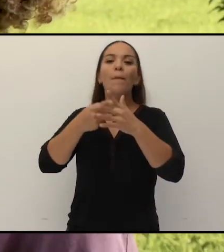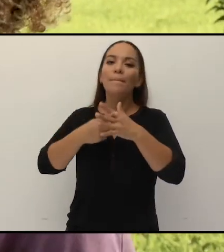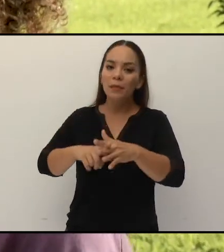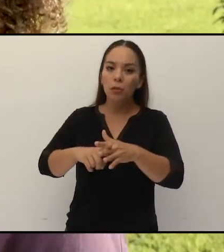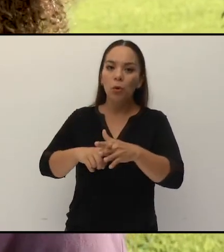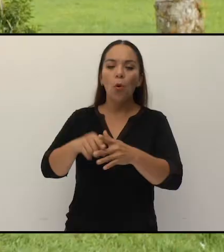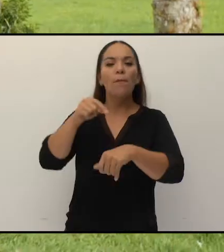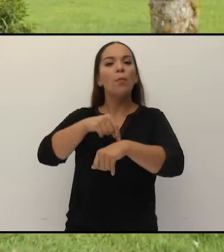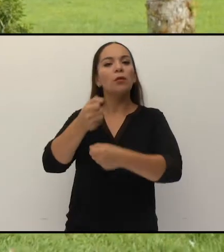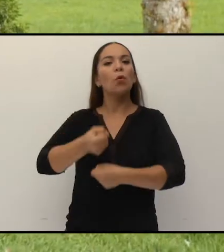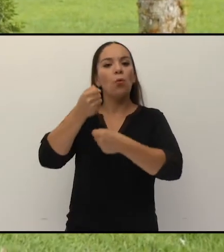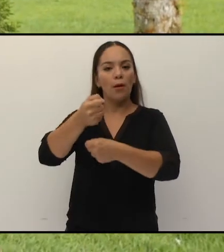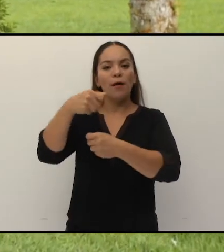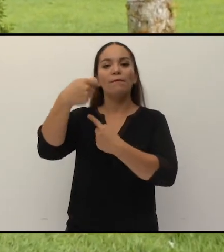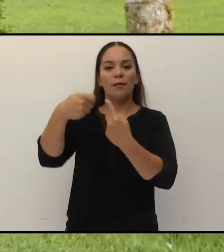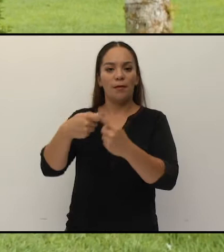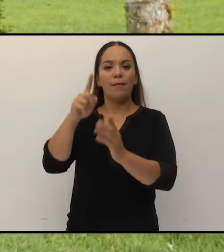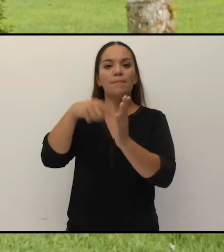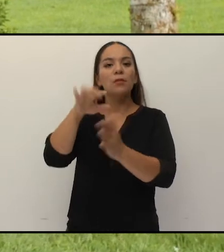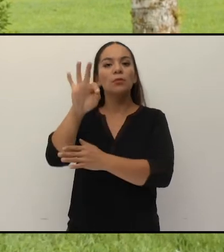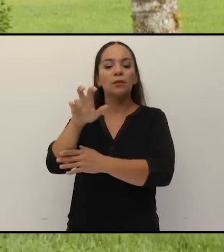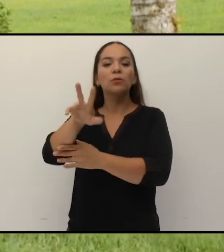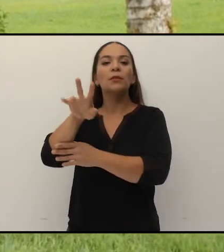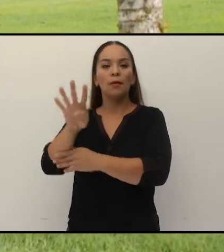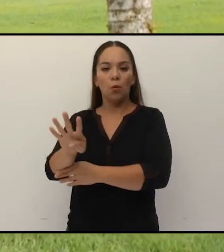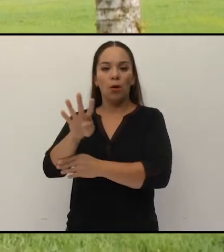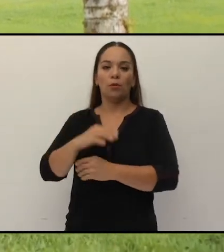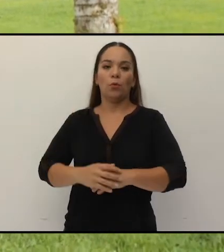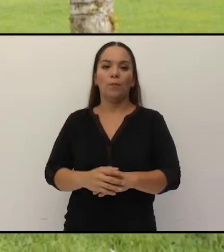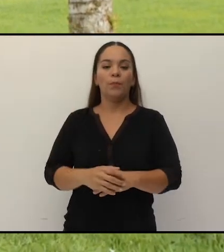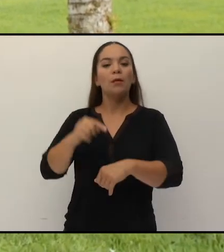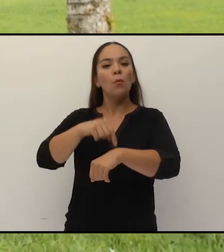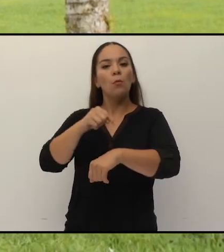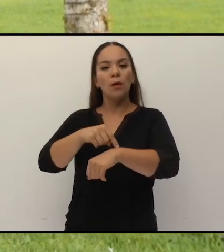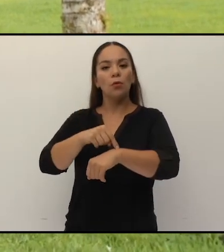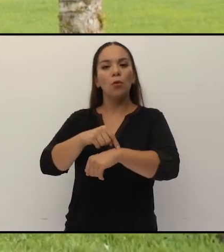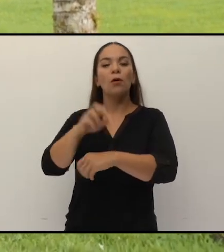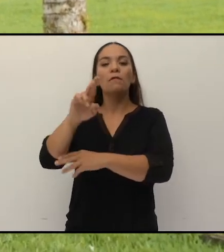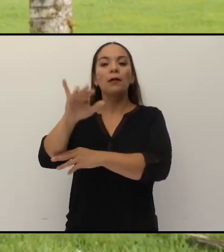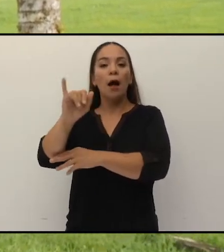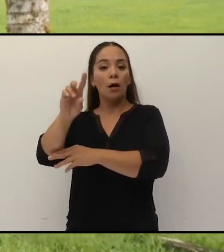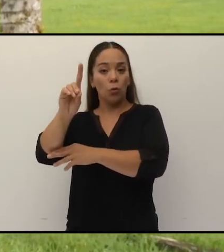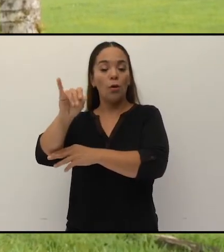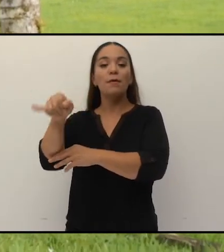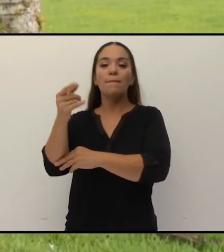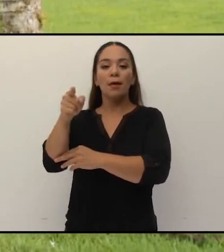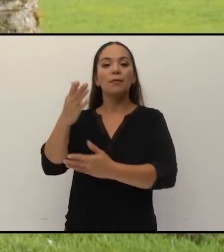El cuento nace en la huelga bananera de 1934, cuando don Ricardo